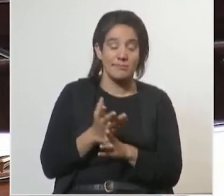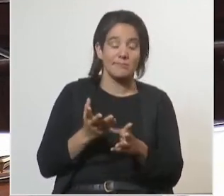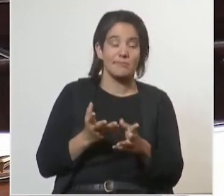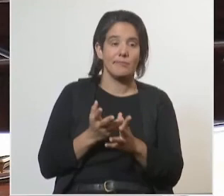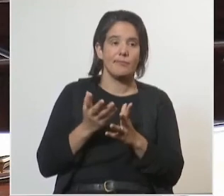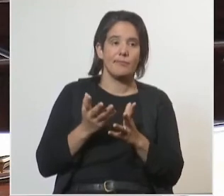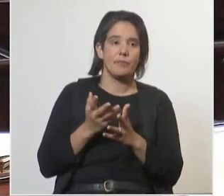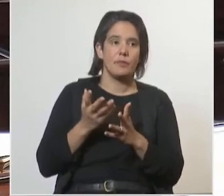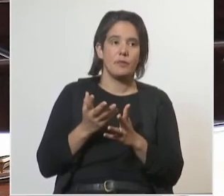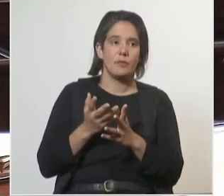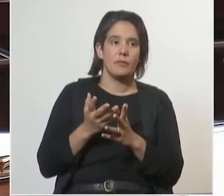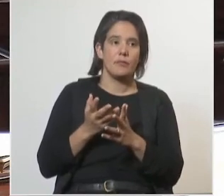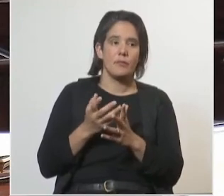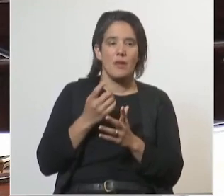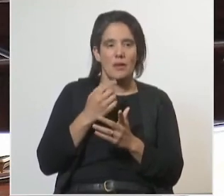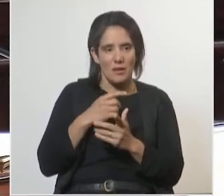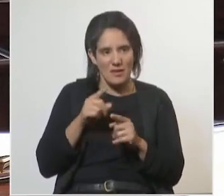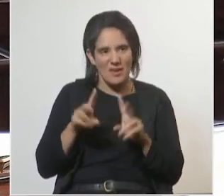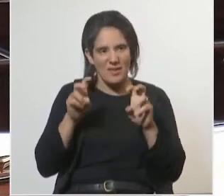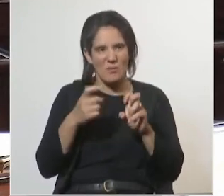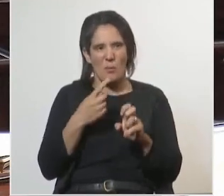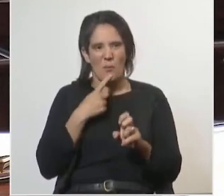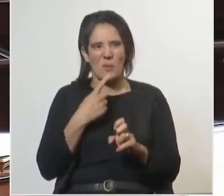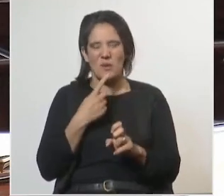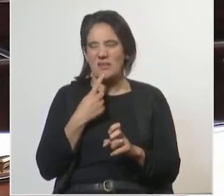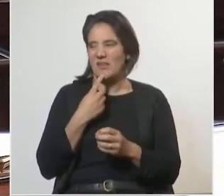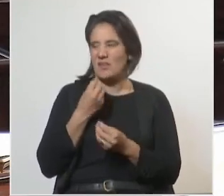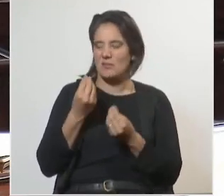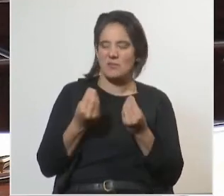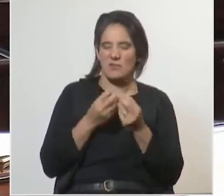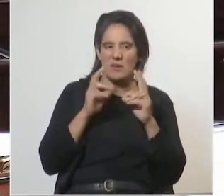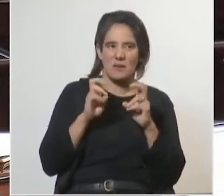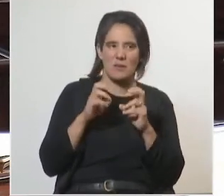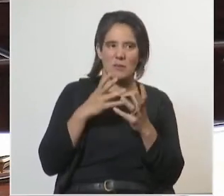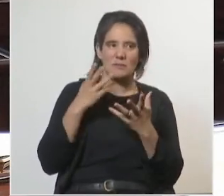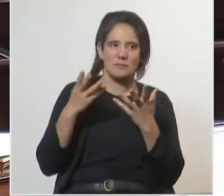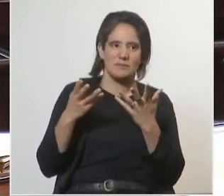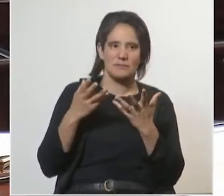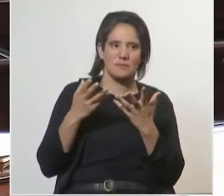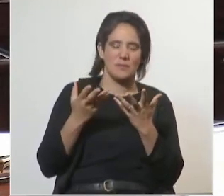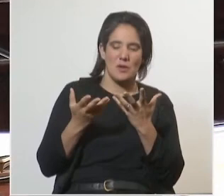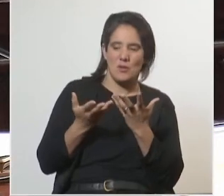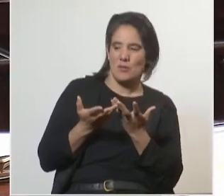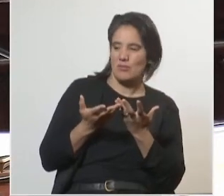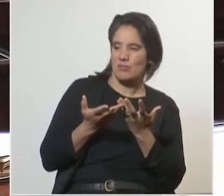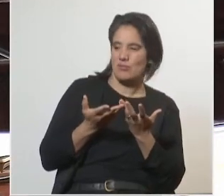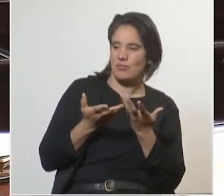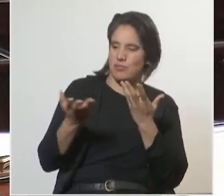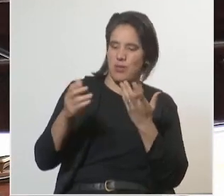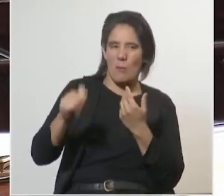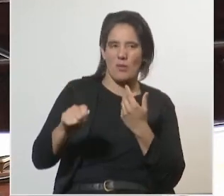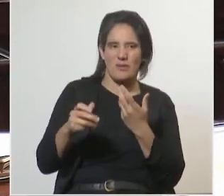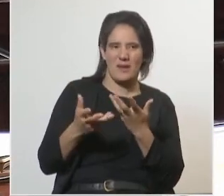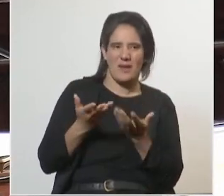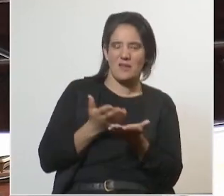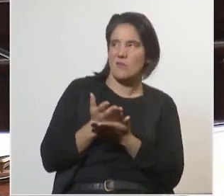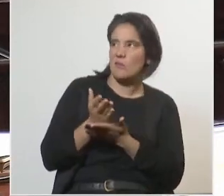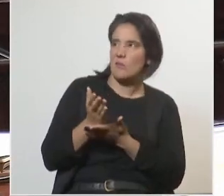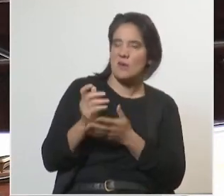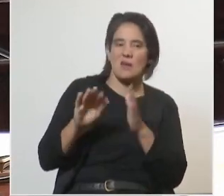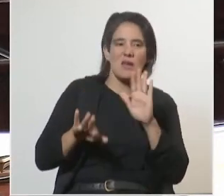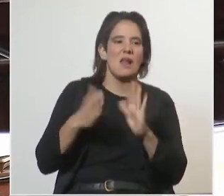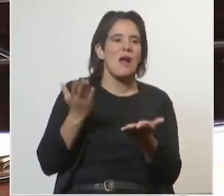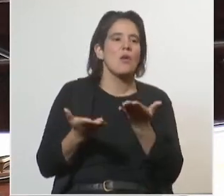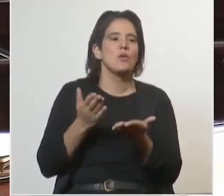que se haya politizado a extremos increíbles la justicia y se